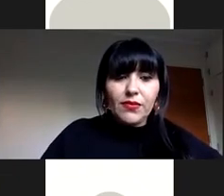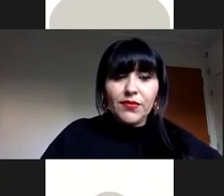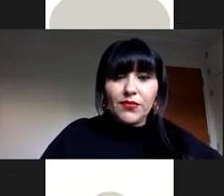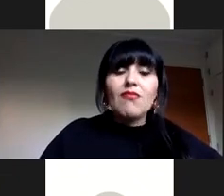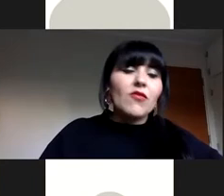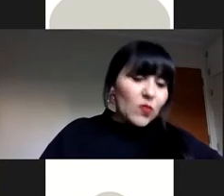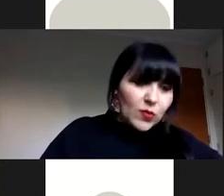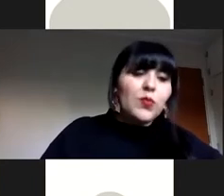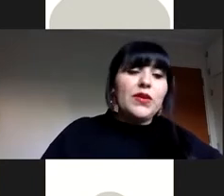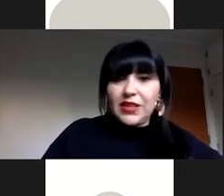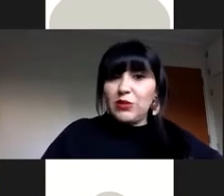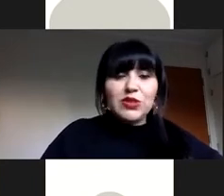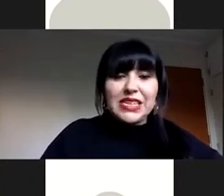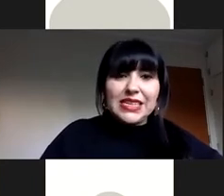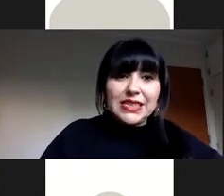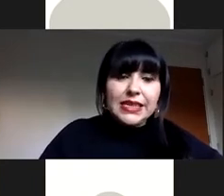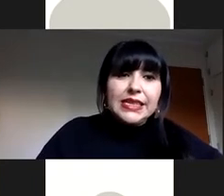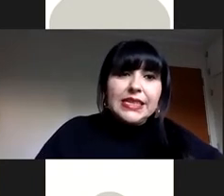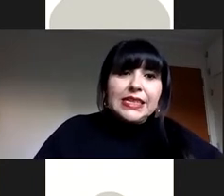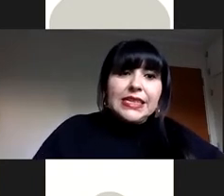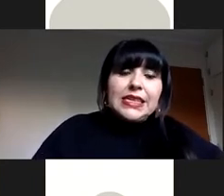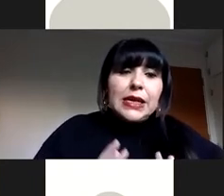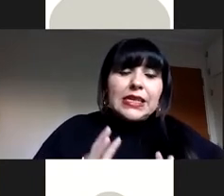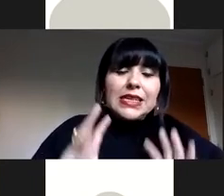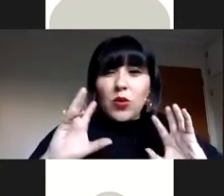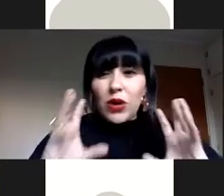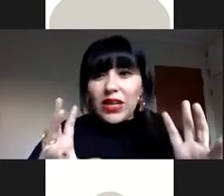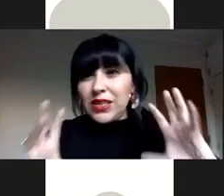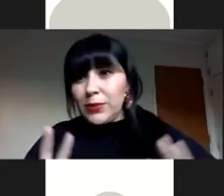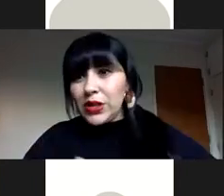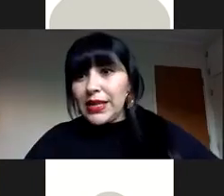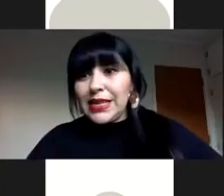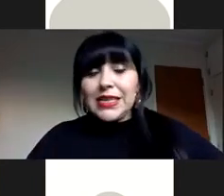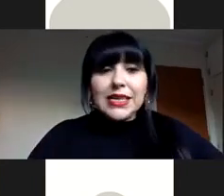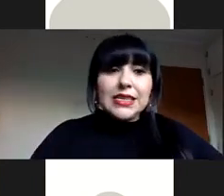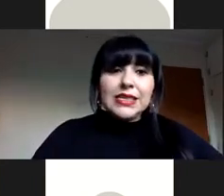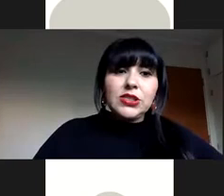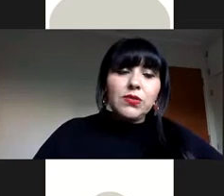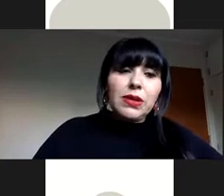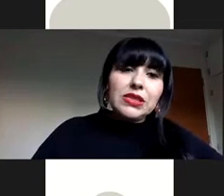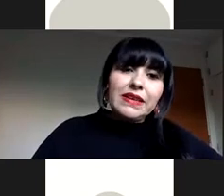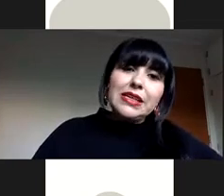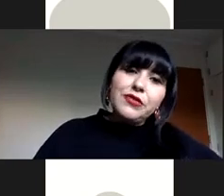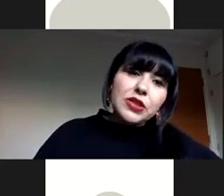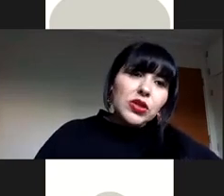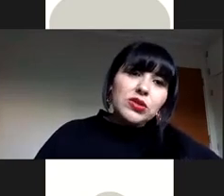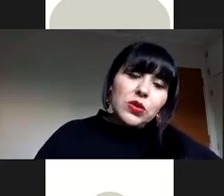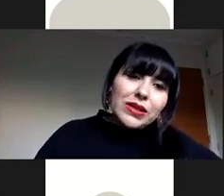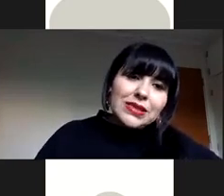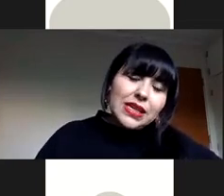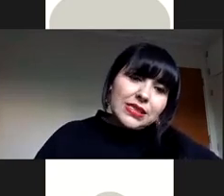Sí, Carolina. Perfecto, muchas gracias. Recuerden que dijimos que en esta sesión vamos a trabajar efectos